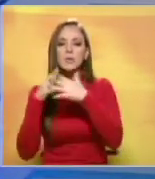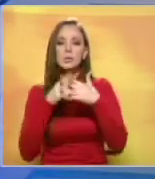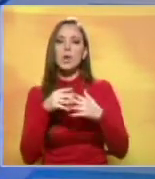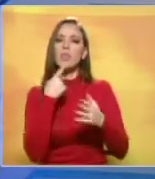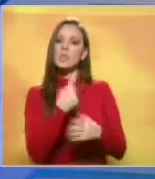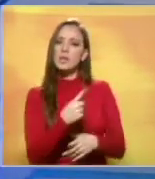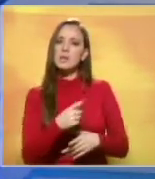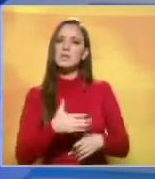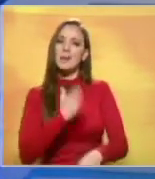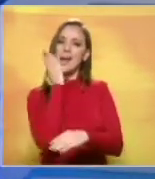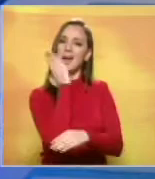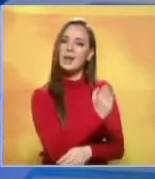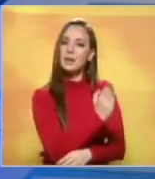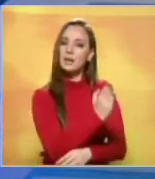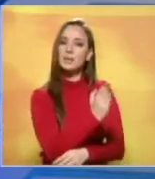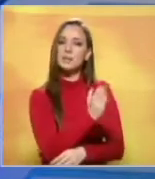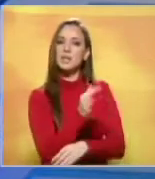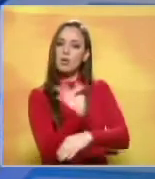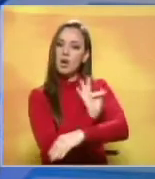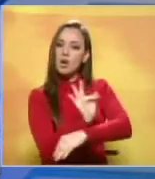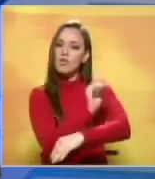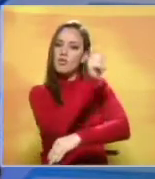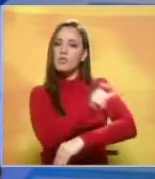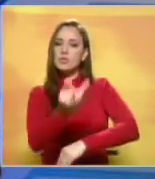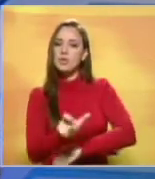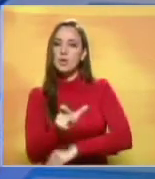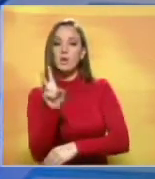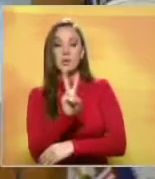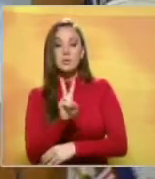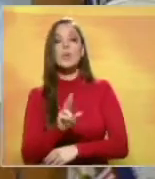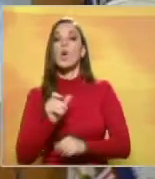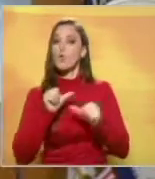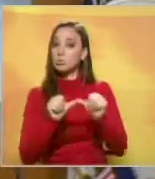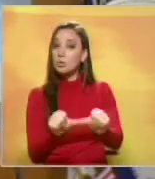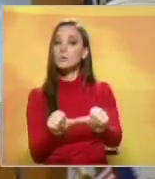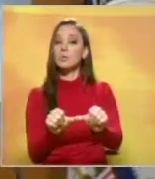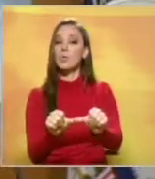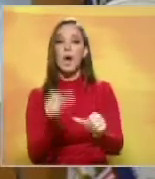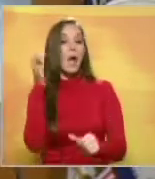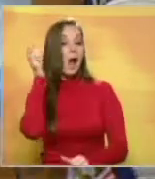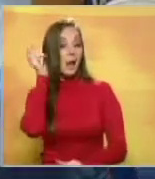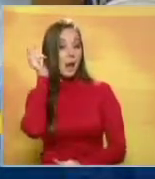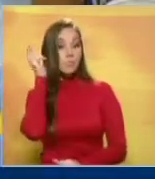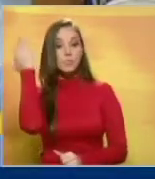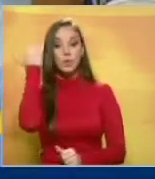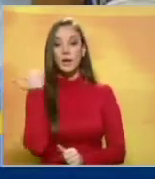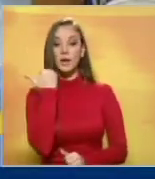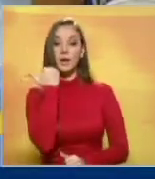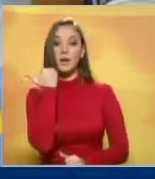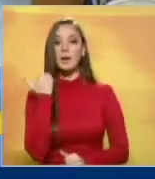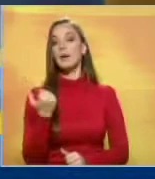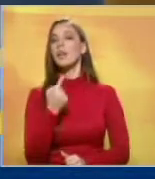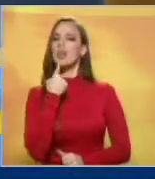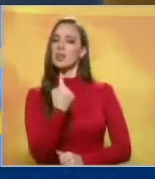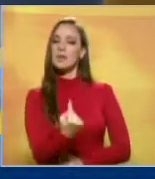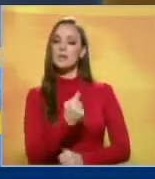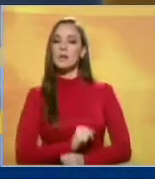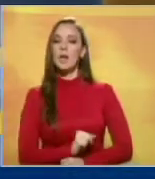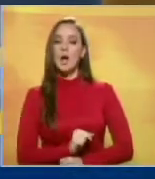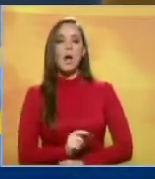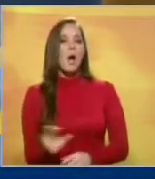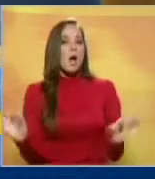la posibilidad de sancionar a funcionario venezolano sigue vigente la portavoz estadounidense james aquí dijo que